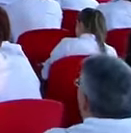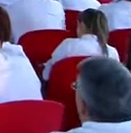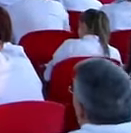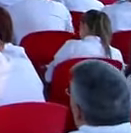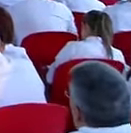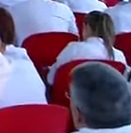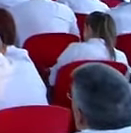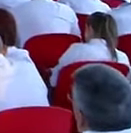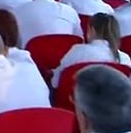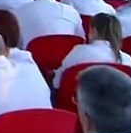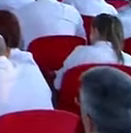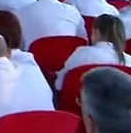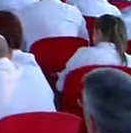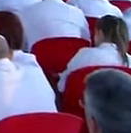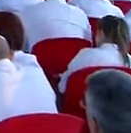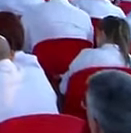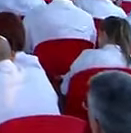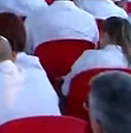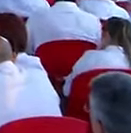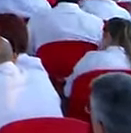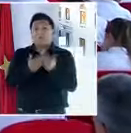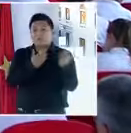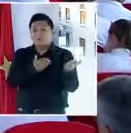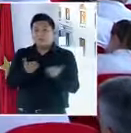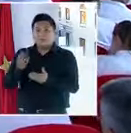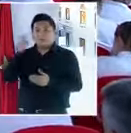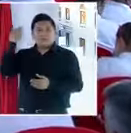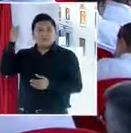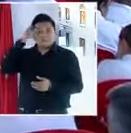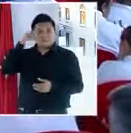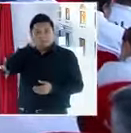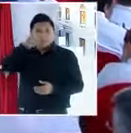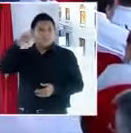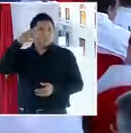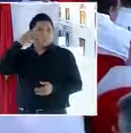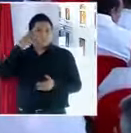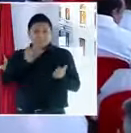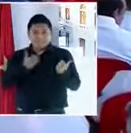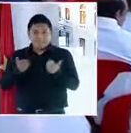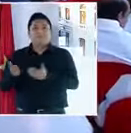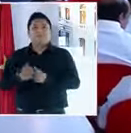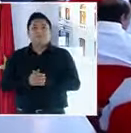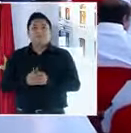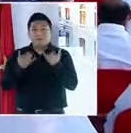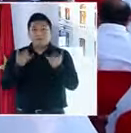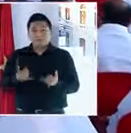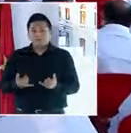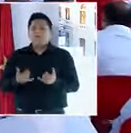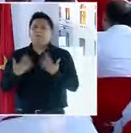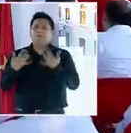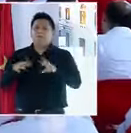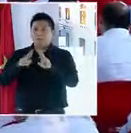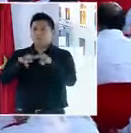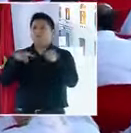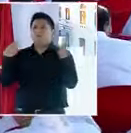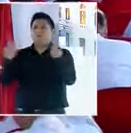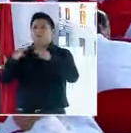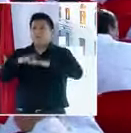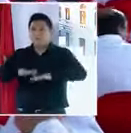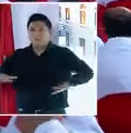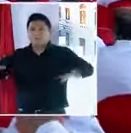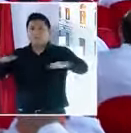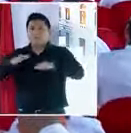Uno, habla Pilar. Muy buenas tardes para todos. Reciban una cordial bienvenida por parte de la Gobernación de Norte de Santander a este emblemático espacio,